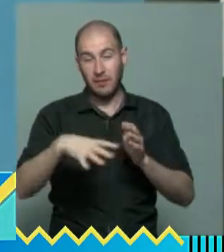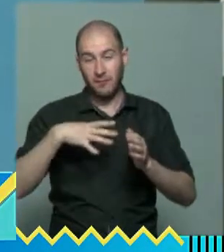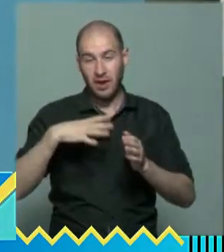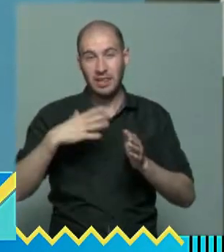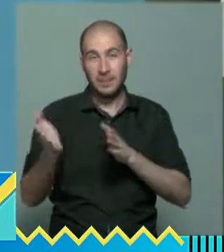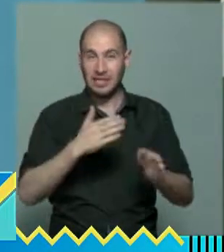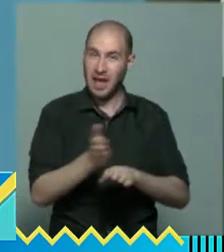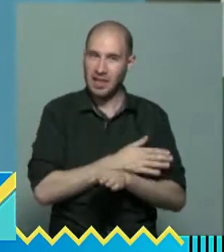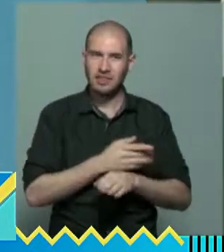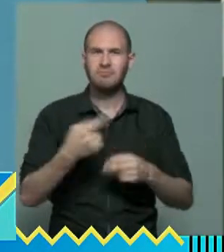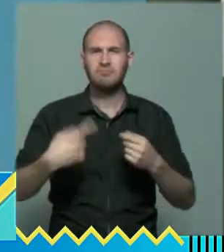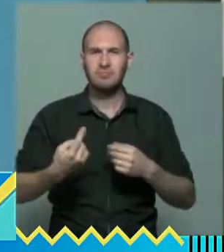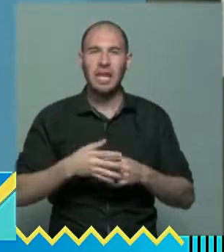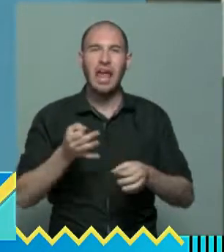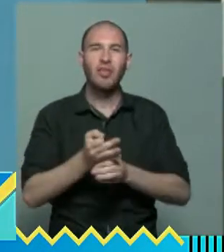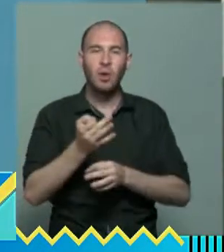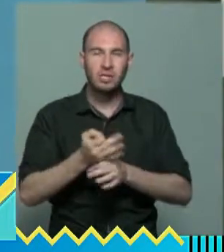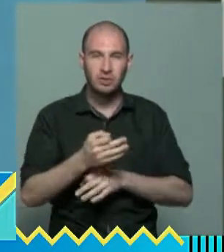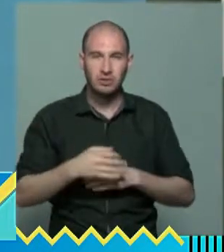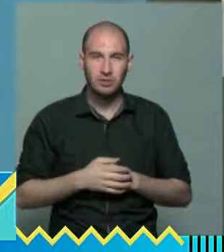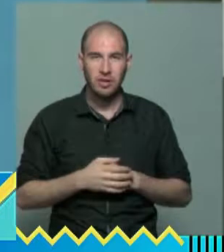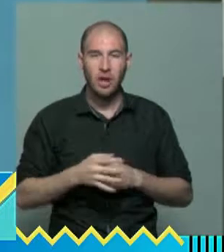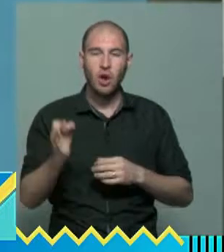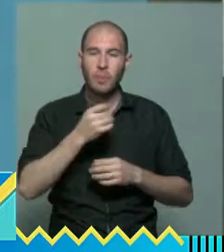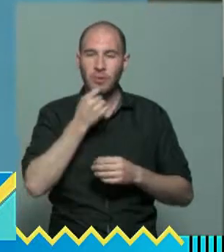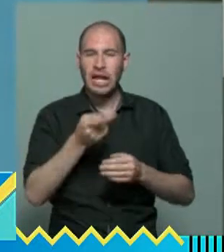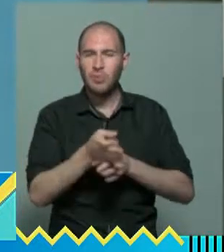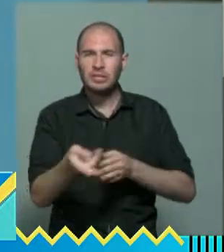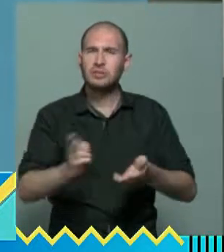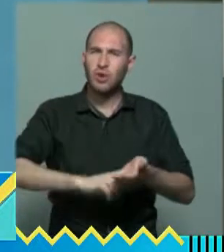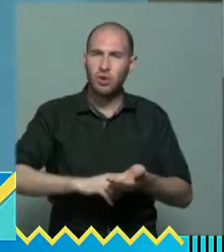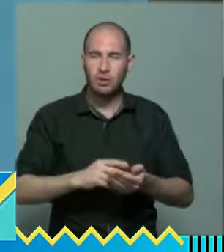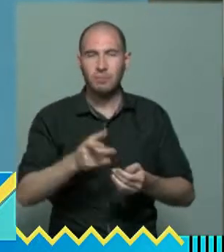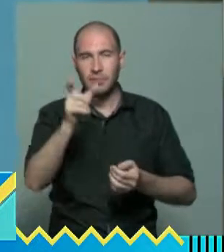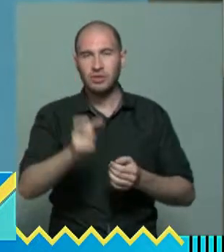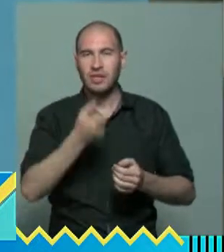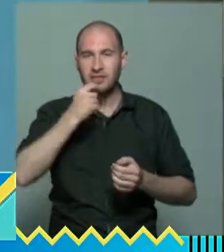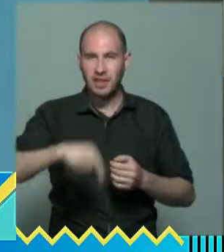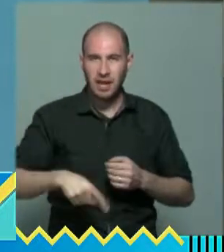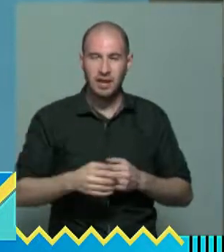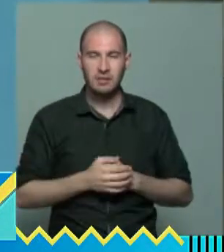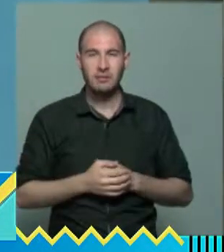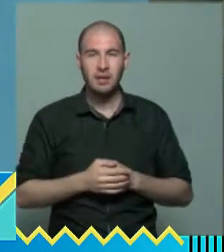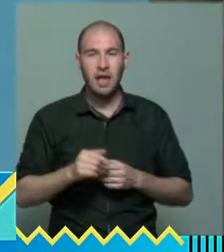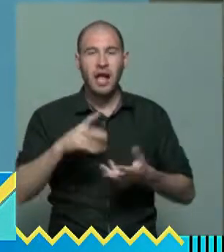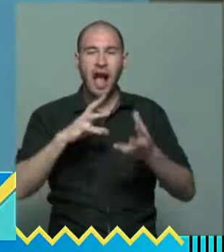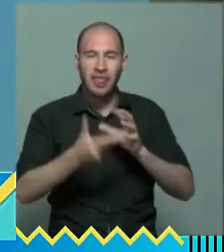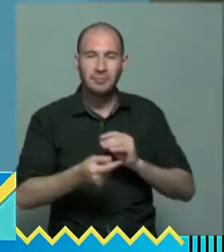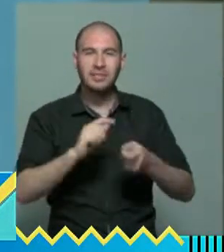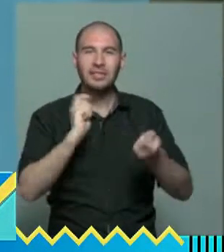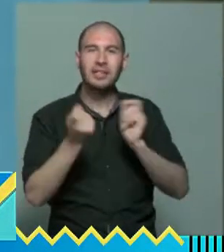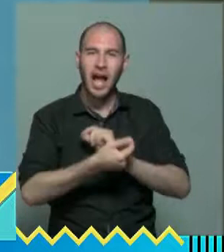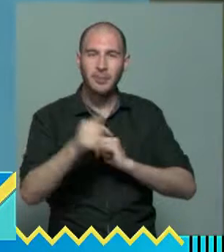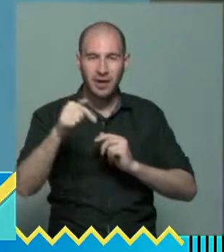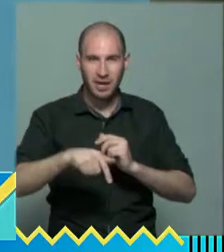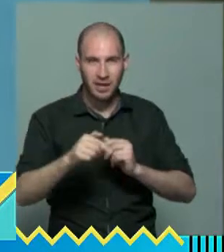del bloque anterior tienen que ver con la educación o se tiene que decir reeducación del mendocino hoy para adaptarse a estas modificaciones que se le